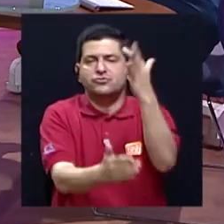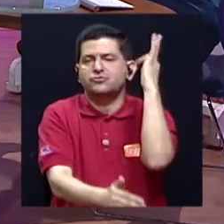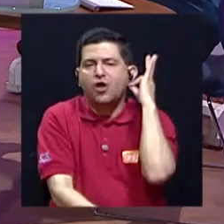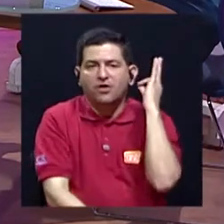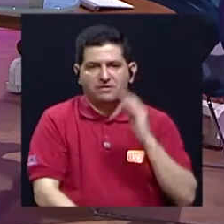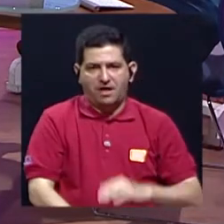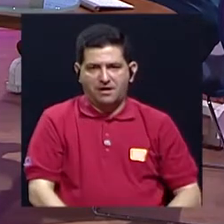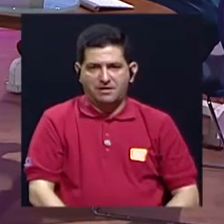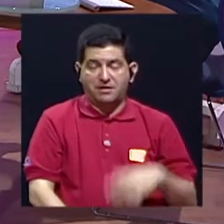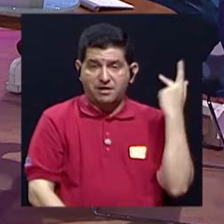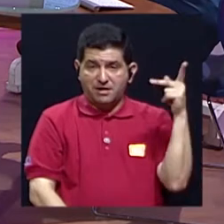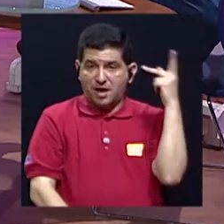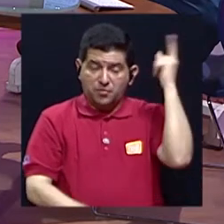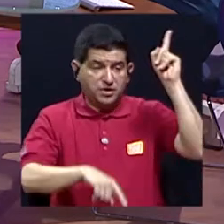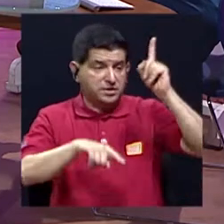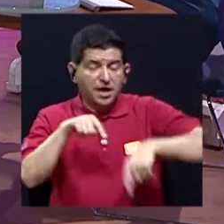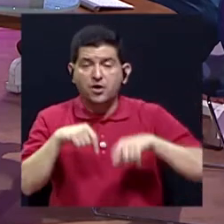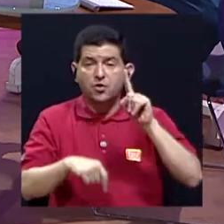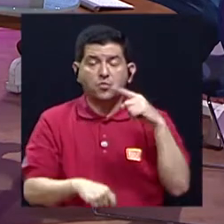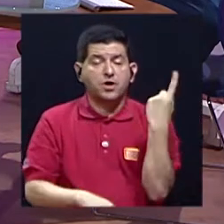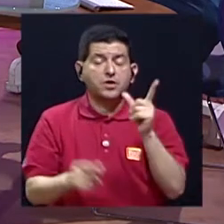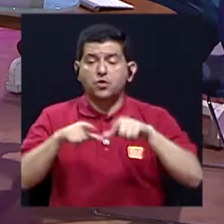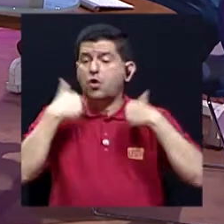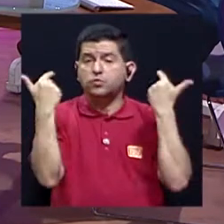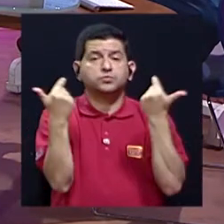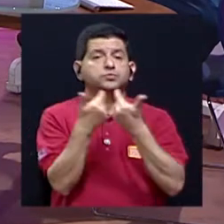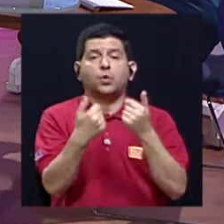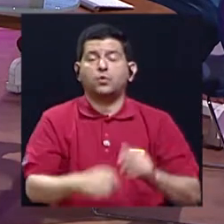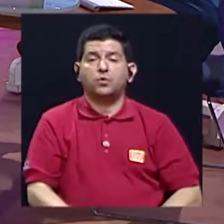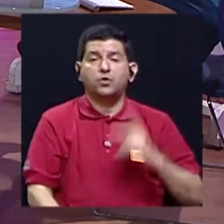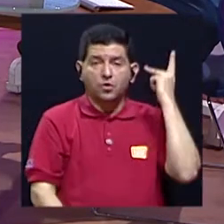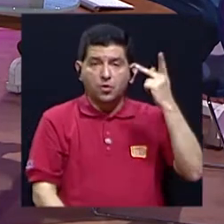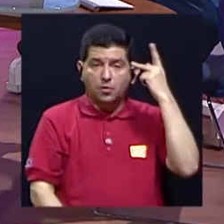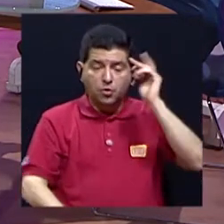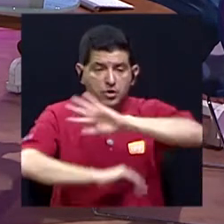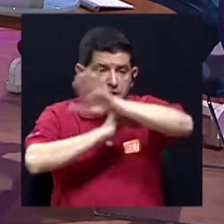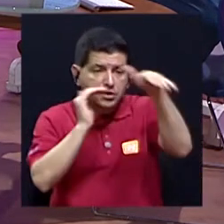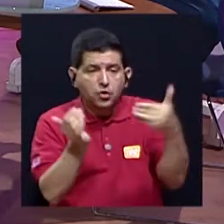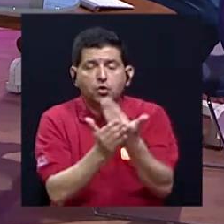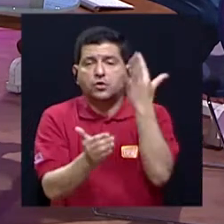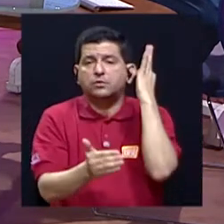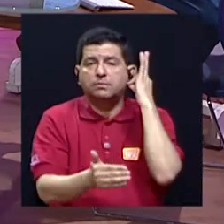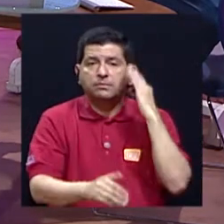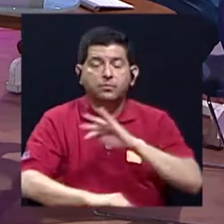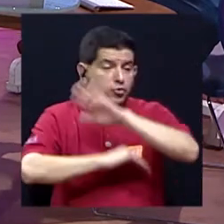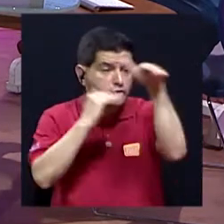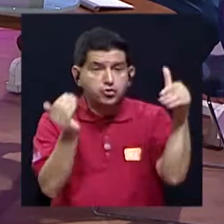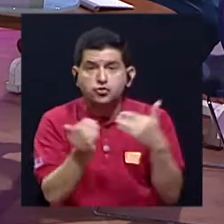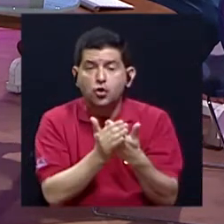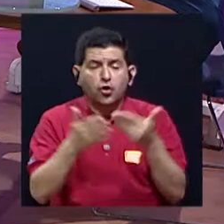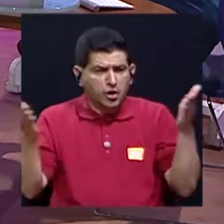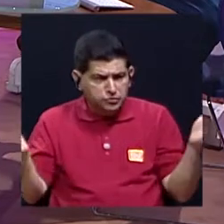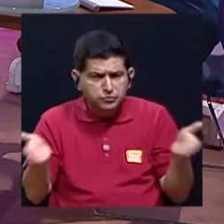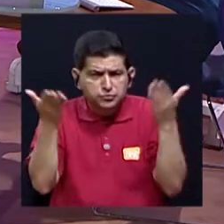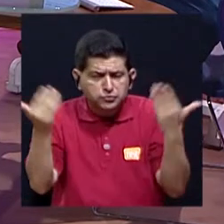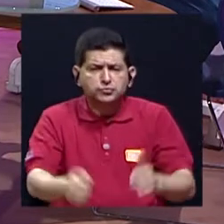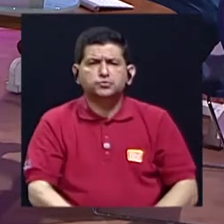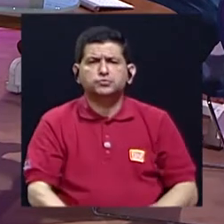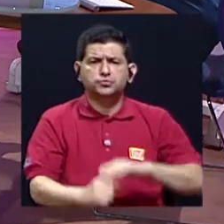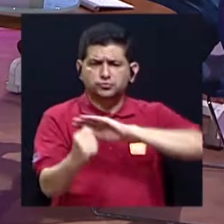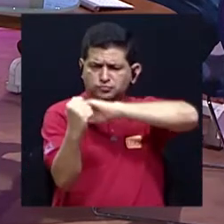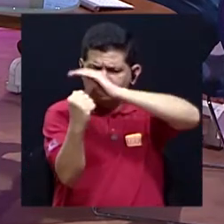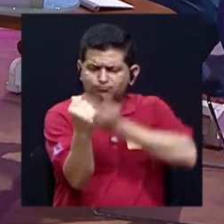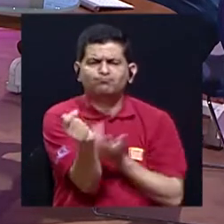mujeres, porque la política no puede ser de un solo grupo, no, la política tiene que ser para todas las mujeres, todas, anímense,